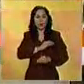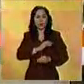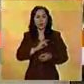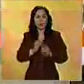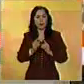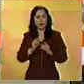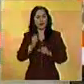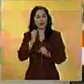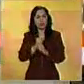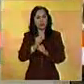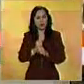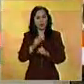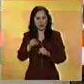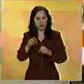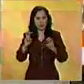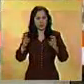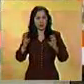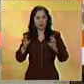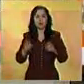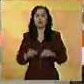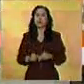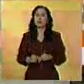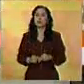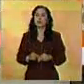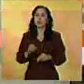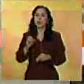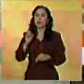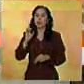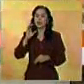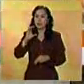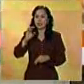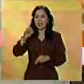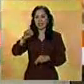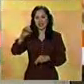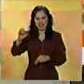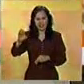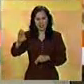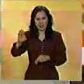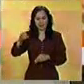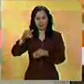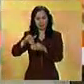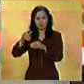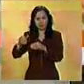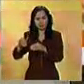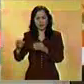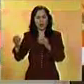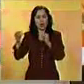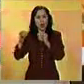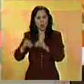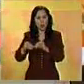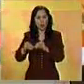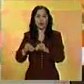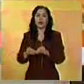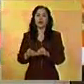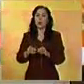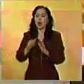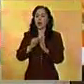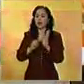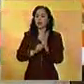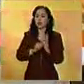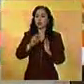que trabaja este tema, el Consejo Nacional Electoral, y de acuerdo a lo que establece el